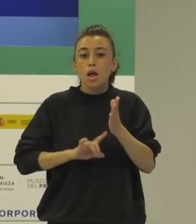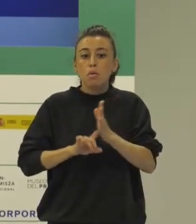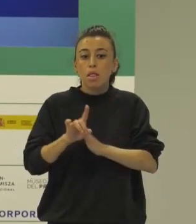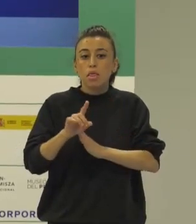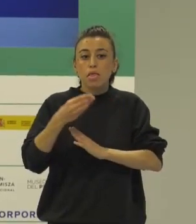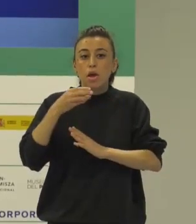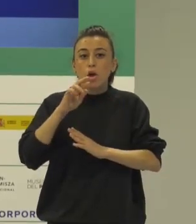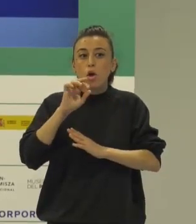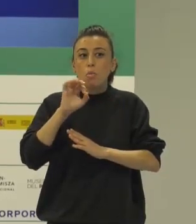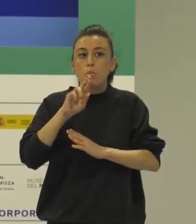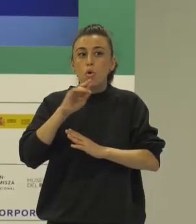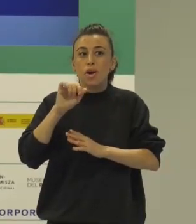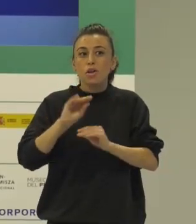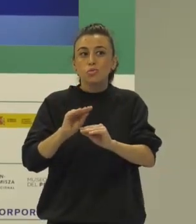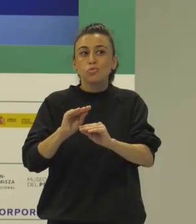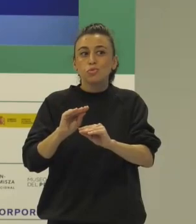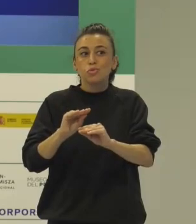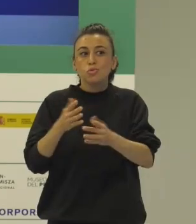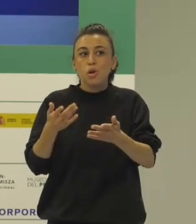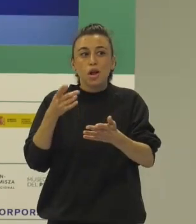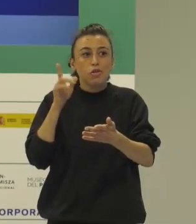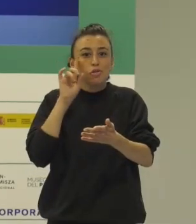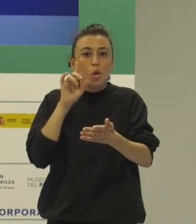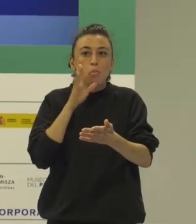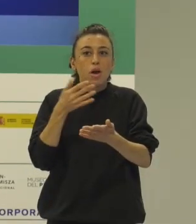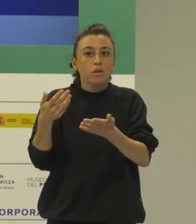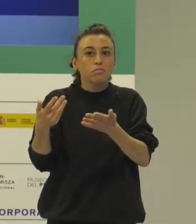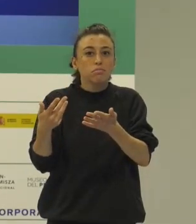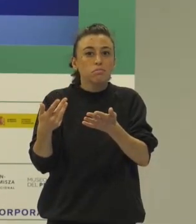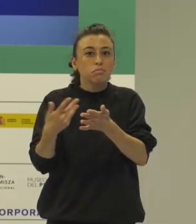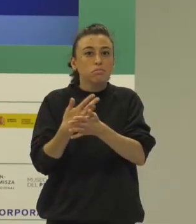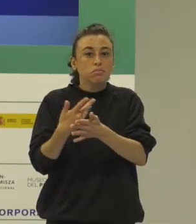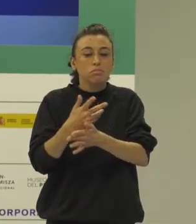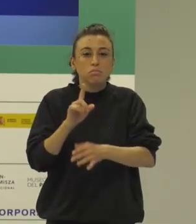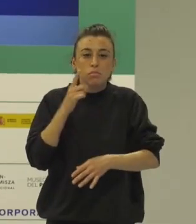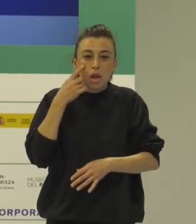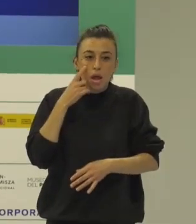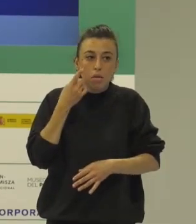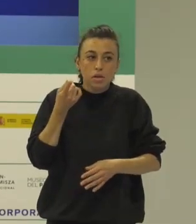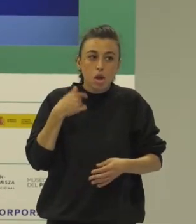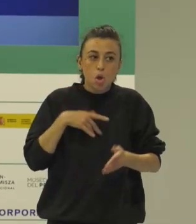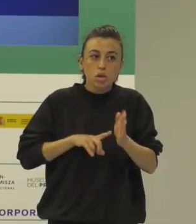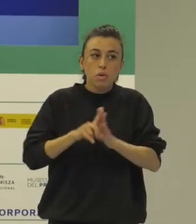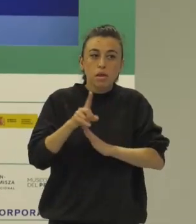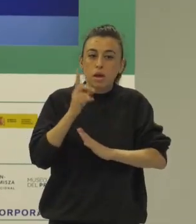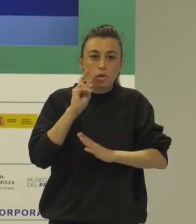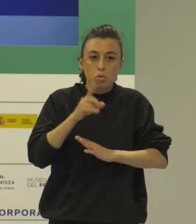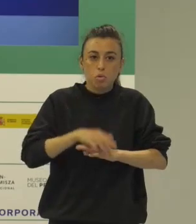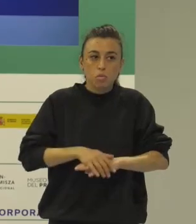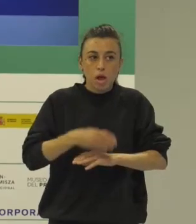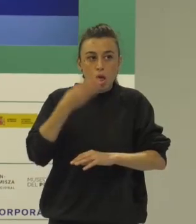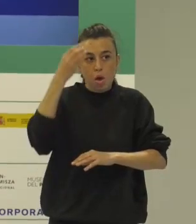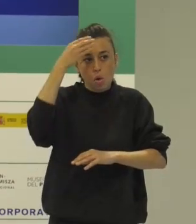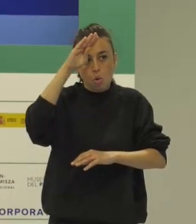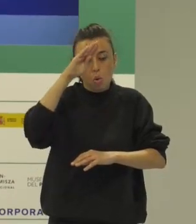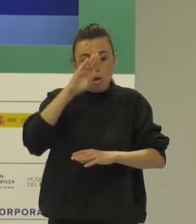Borrell, porque no los dice. Entonces habría que ver cuáles son los avances que no se ven. Es decir, en Cuba sigue siendo un